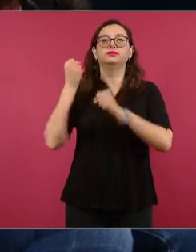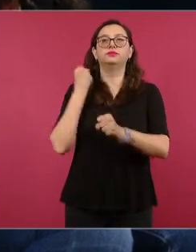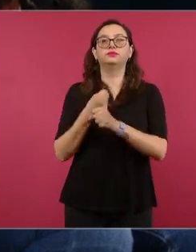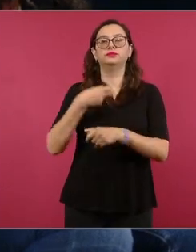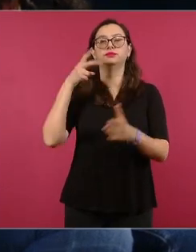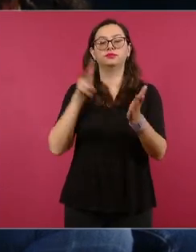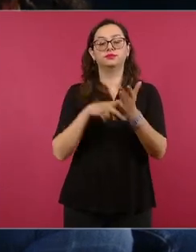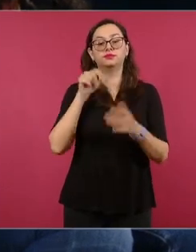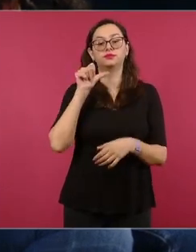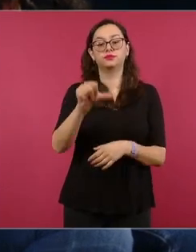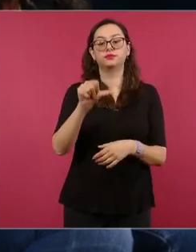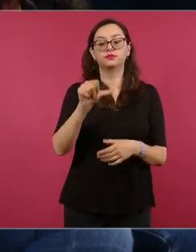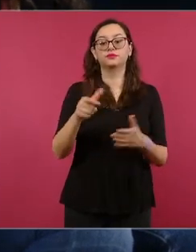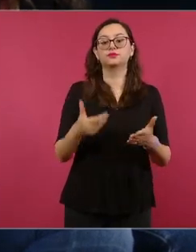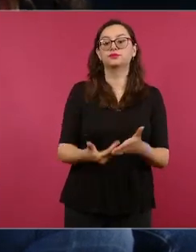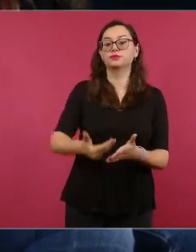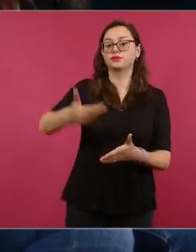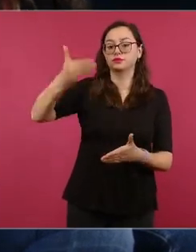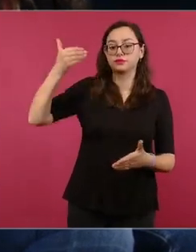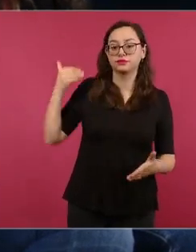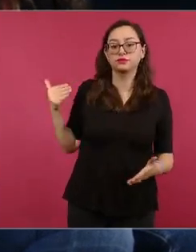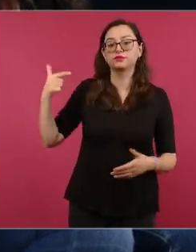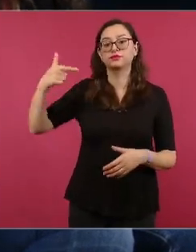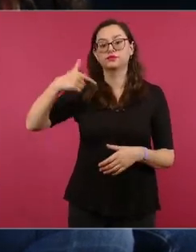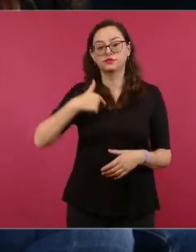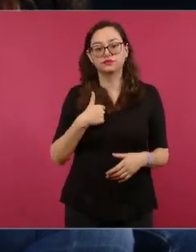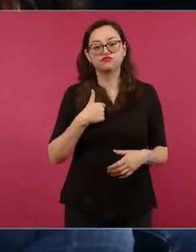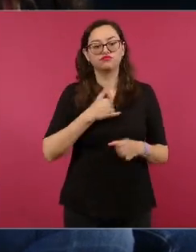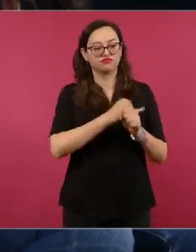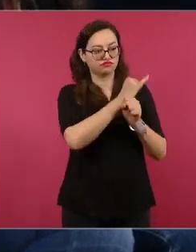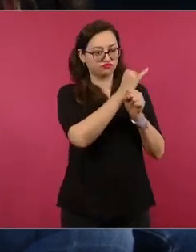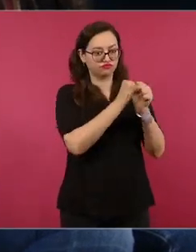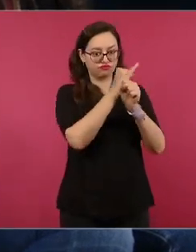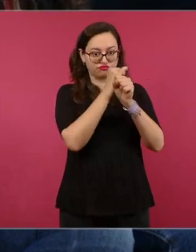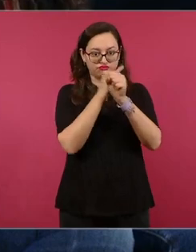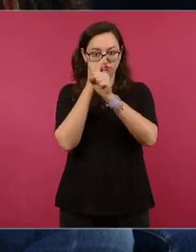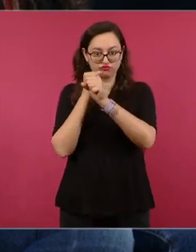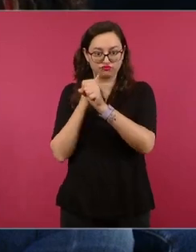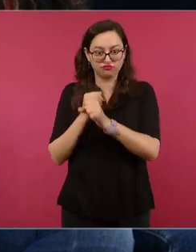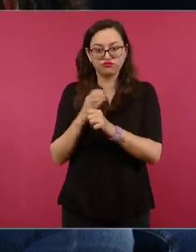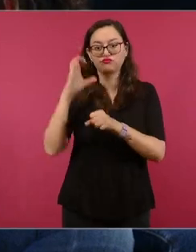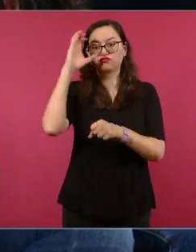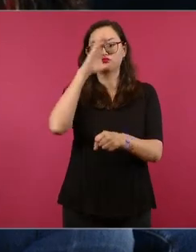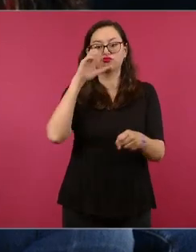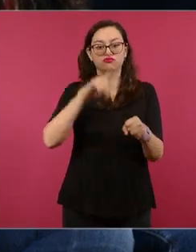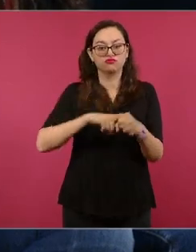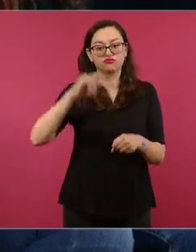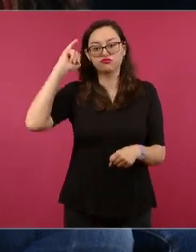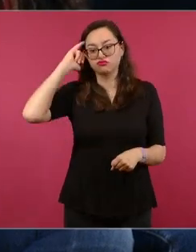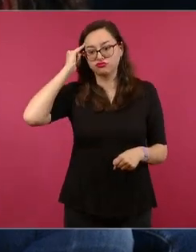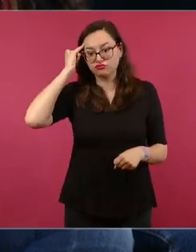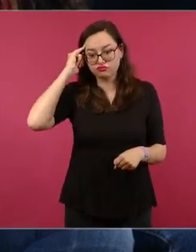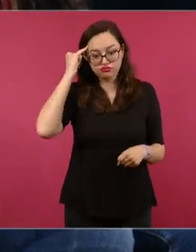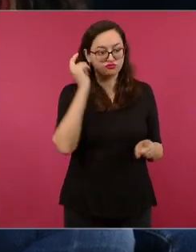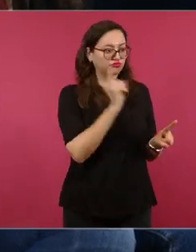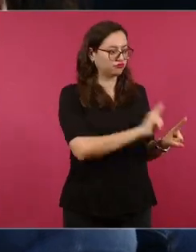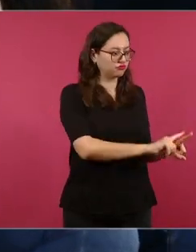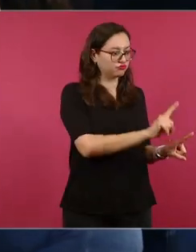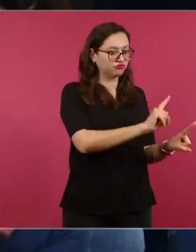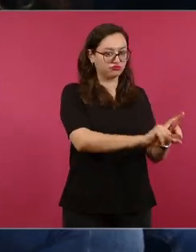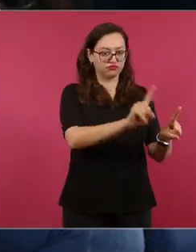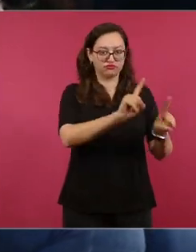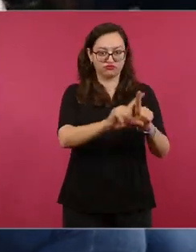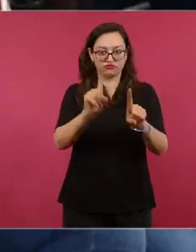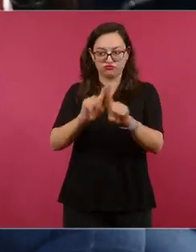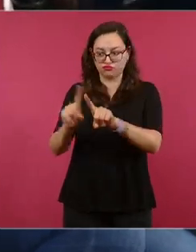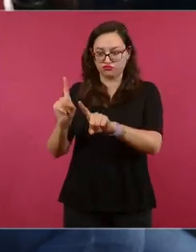fotoreportaje en el Festival Cumbre Tajín, una ventana excepcional para conocer las culturas indígenas y múltiples identidades